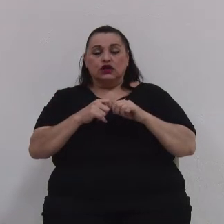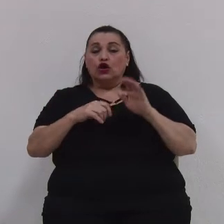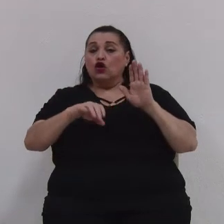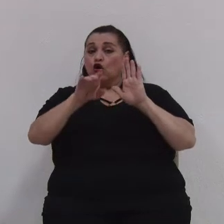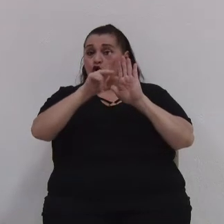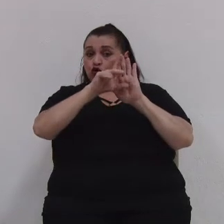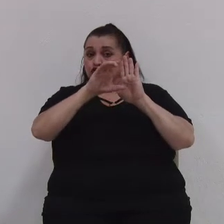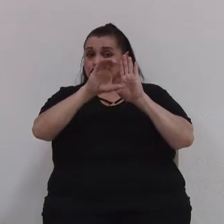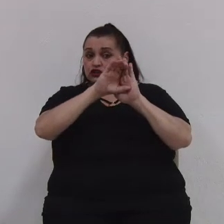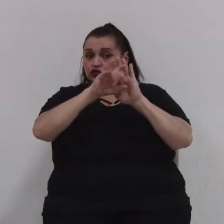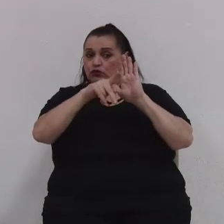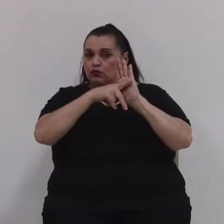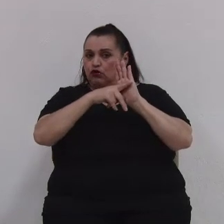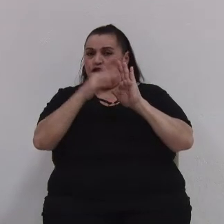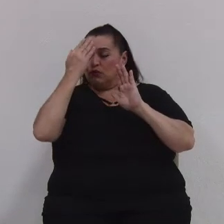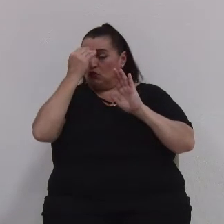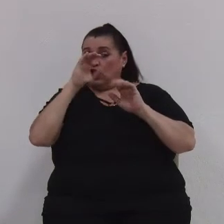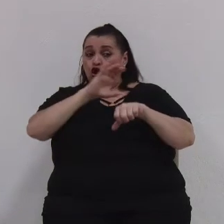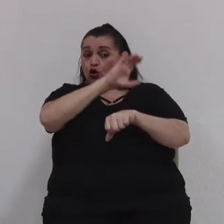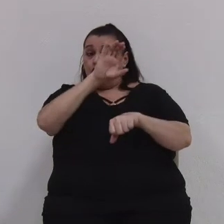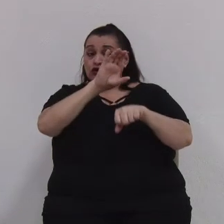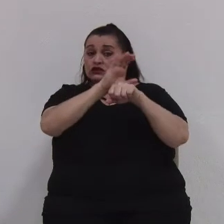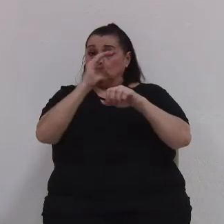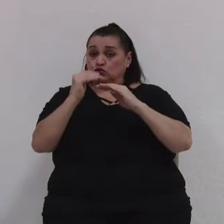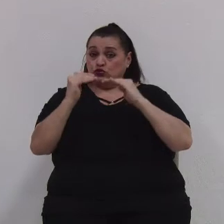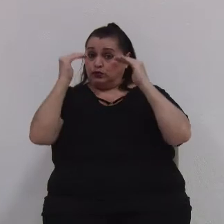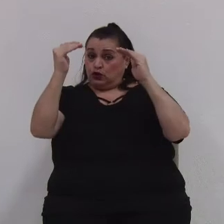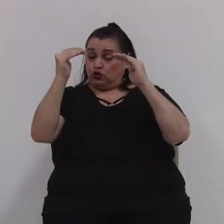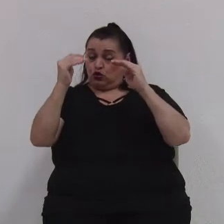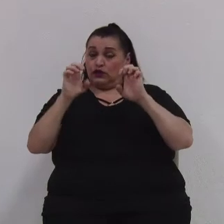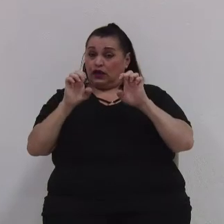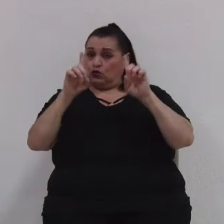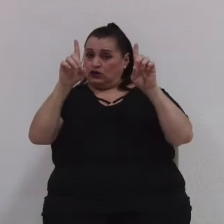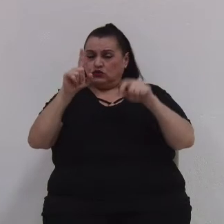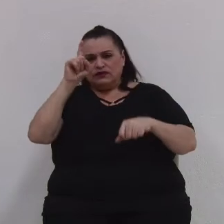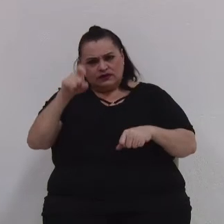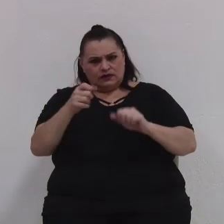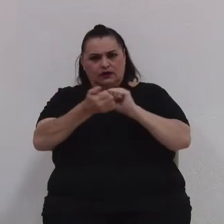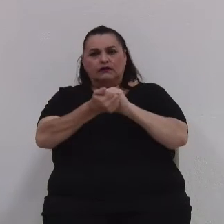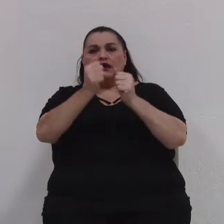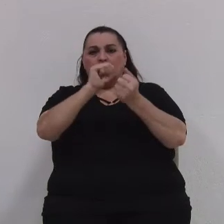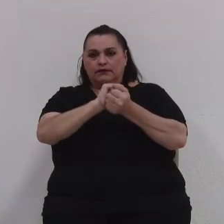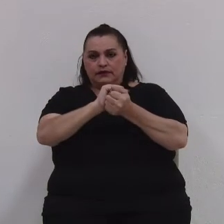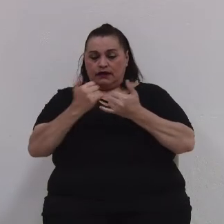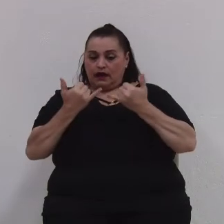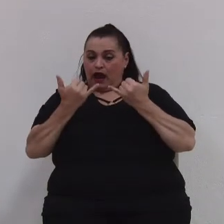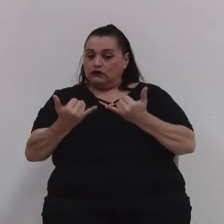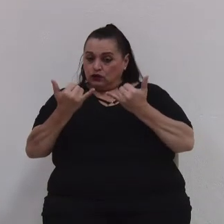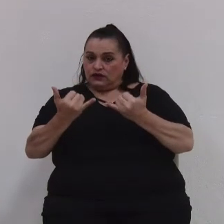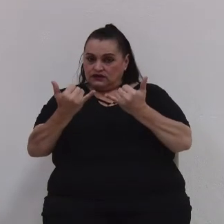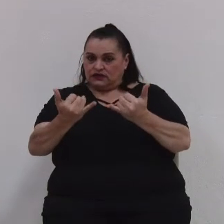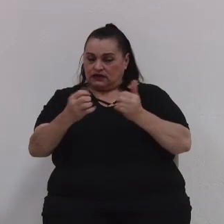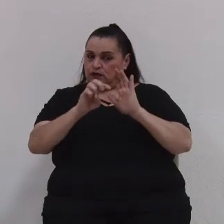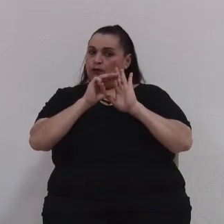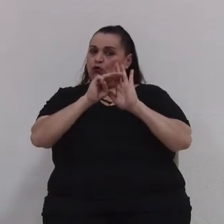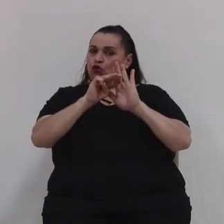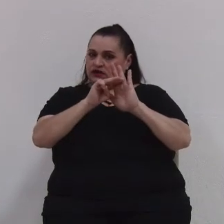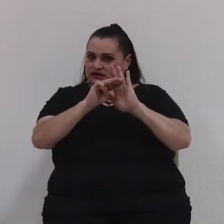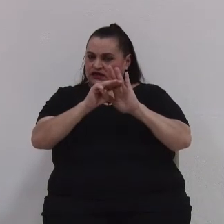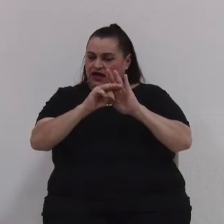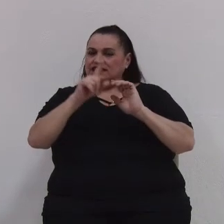constitucional, porque el Consejo Superior de Educación tiene que cambiar, tiene que actualizarse, tiene que modernizarse, tiene